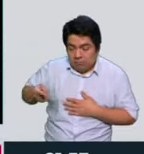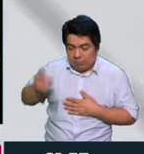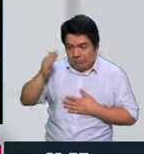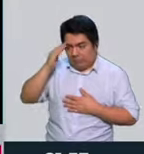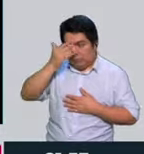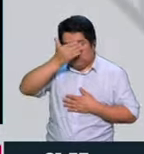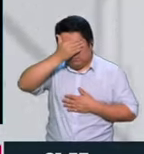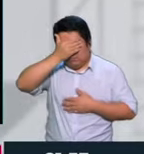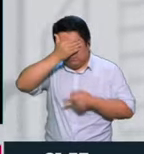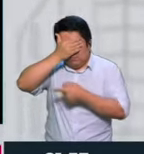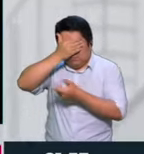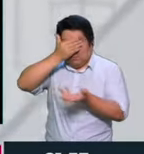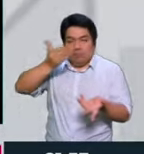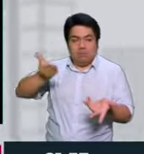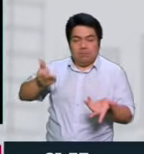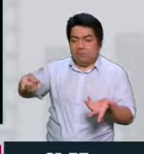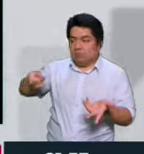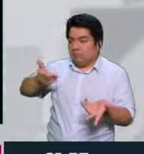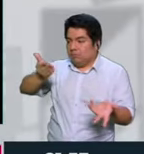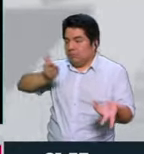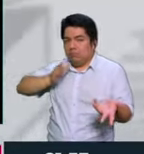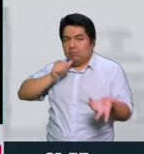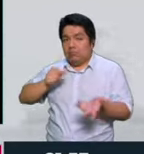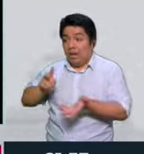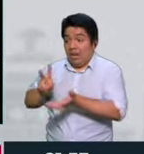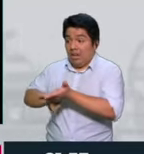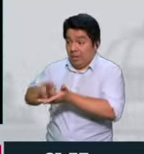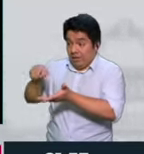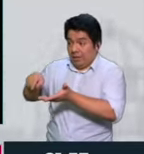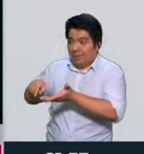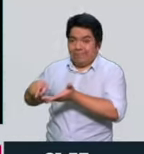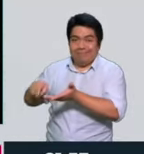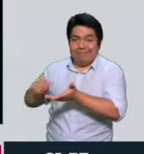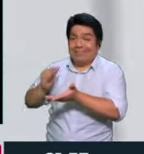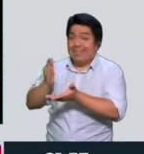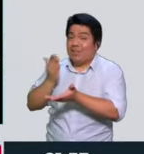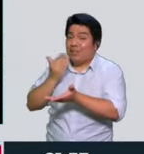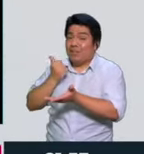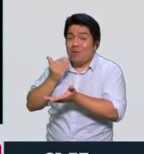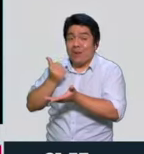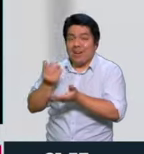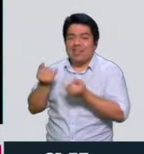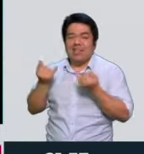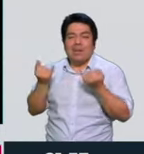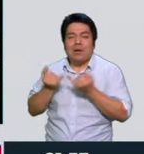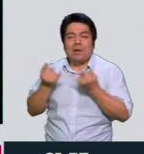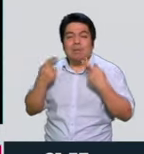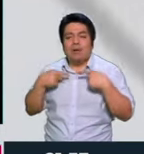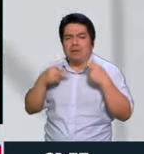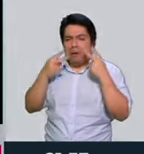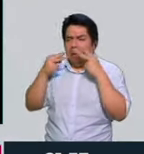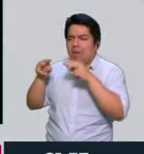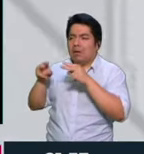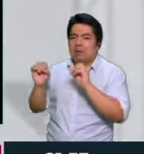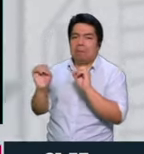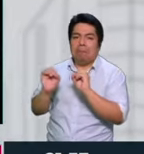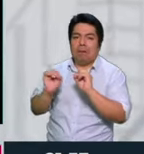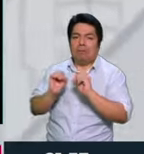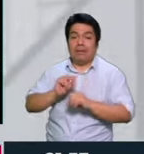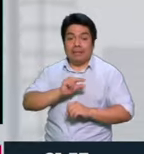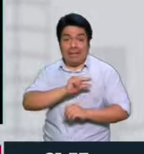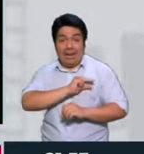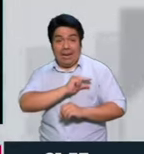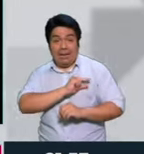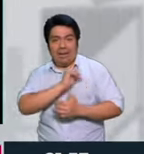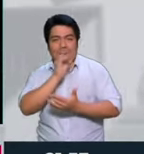han perdido credibilidad, pero que también no generan audiencia, y a los medios privados lo que